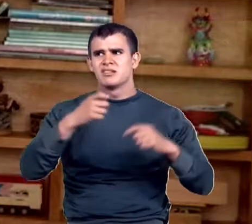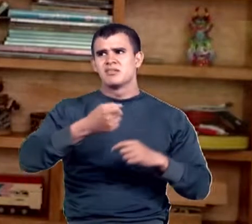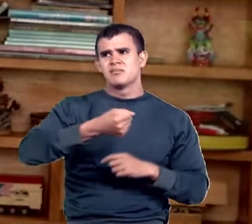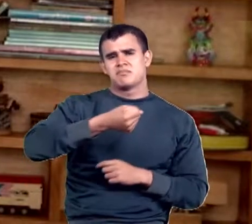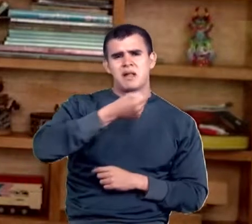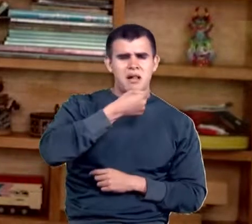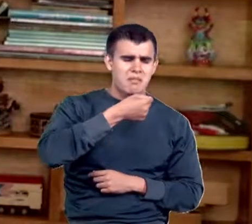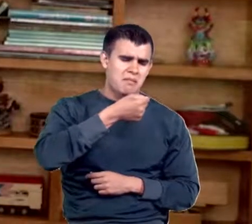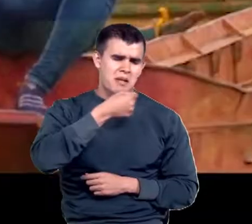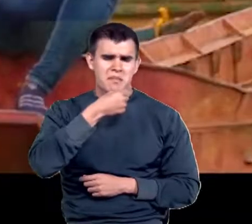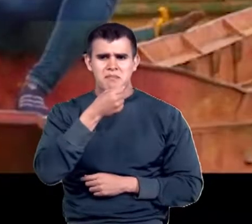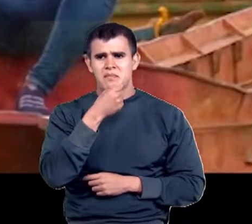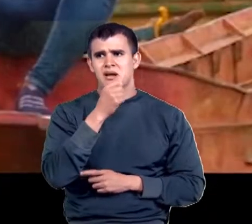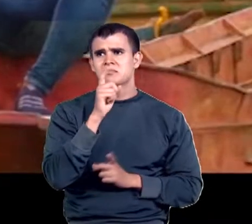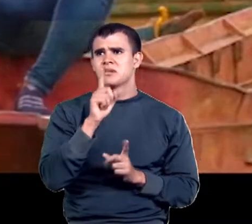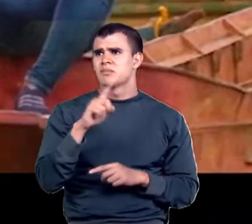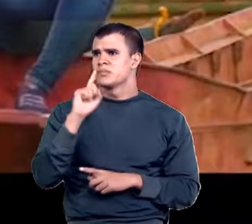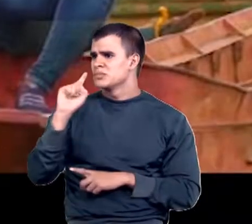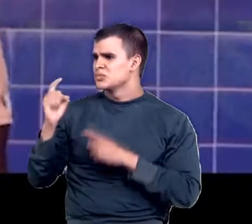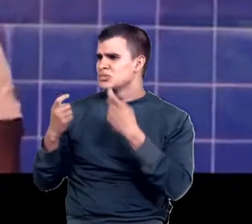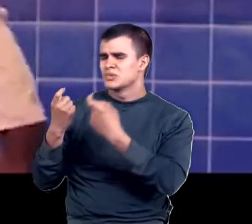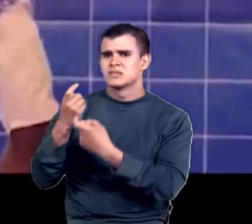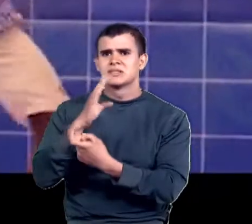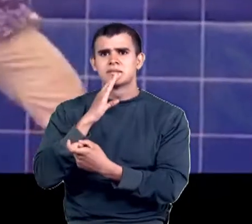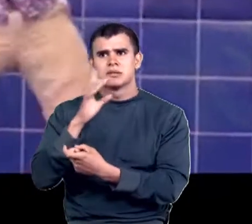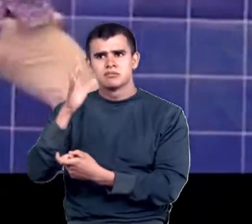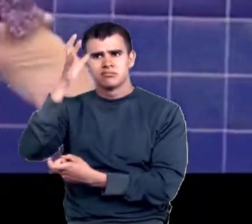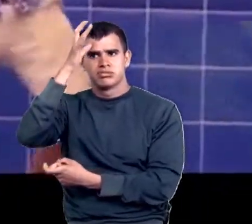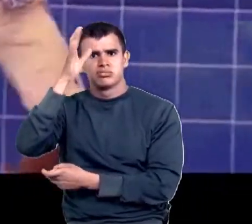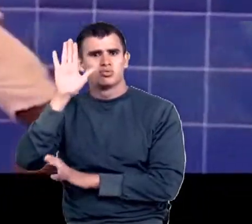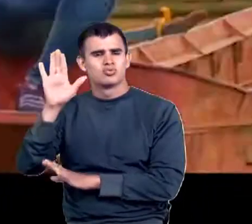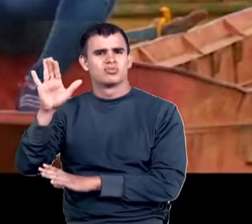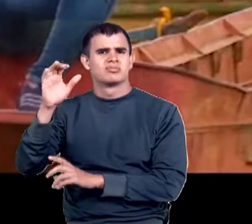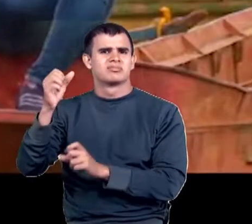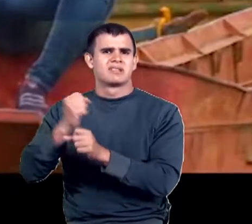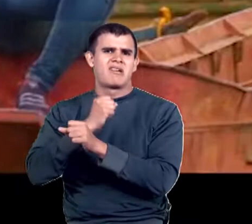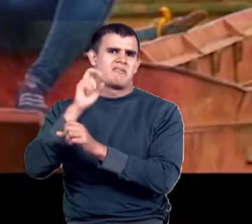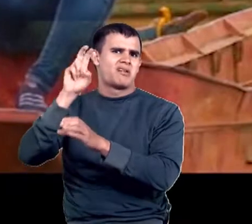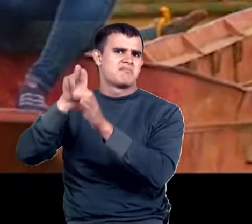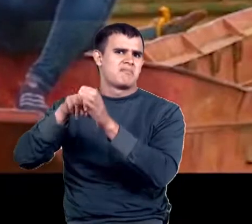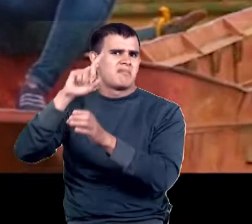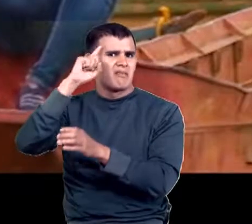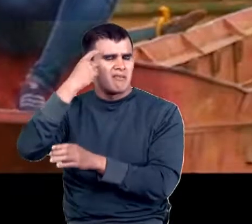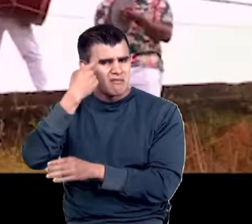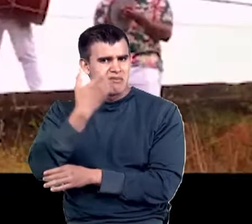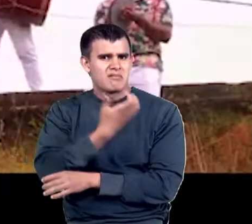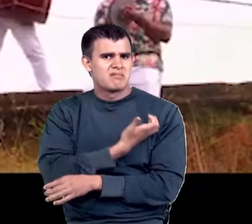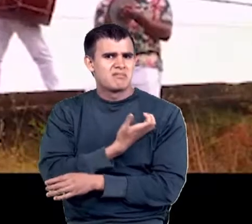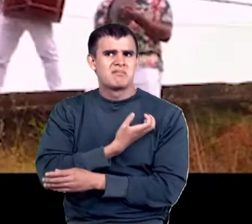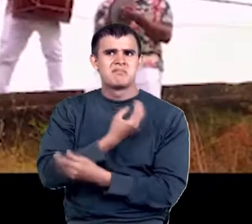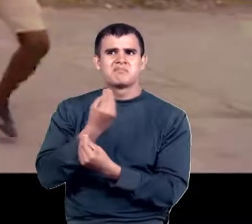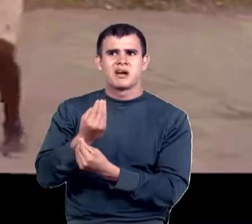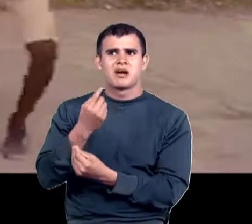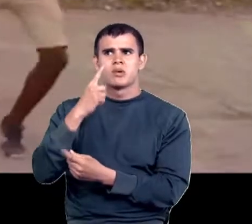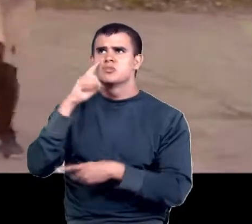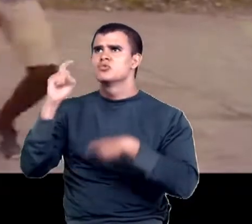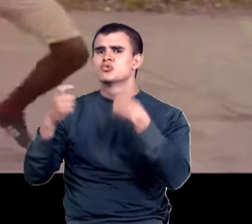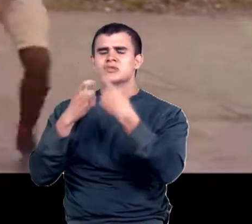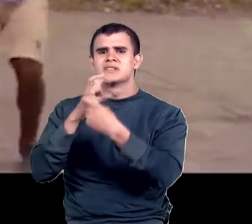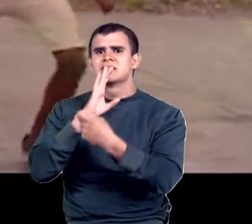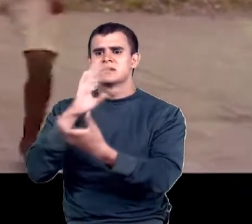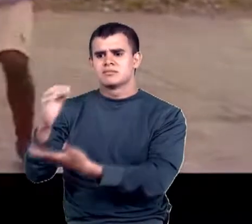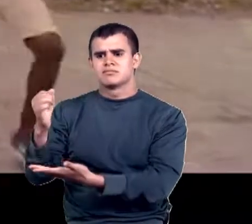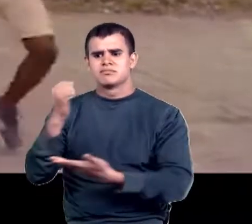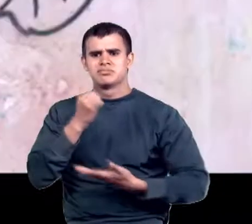festivales, generar conciertos. Le toca integrarse con gente que sabe del tema administrativo para poder aspirar a